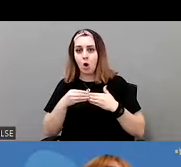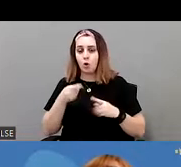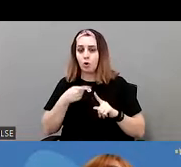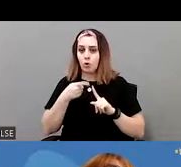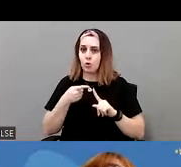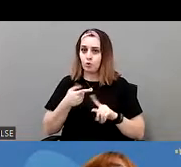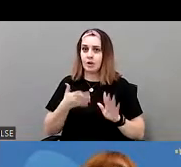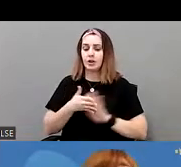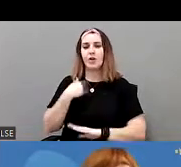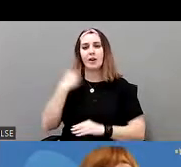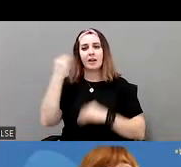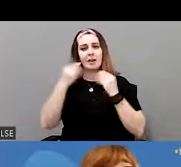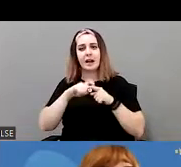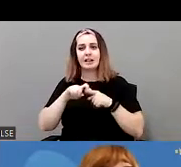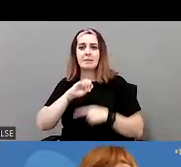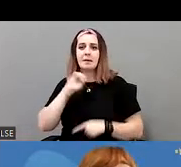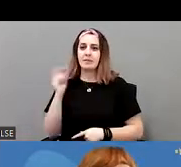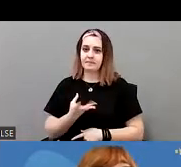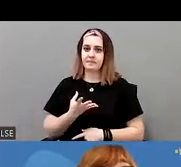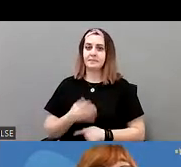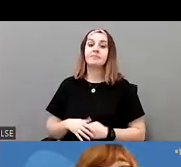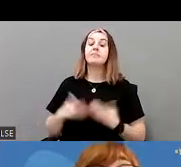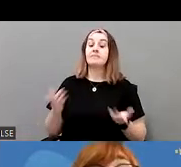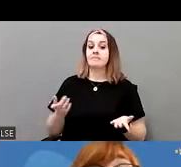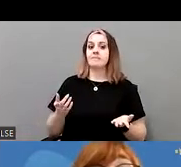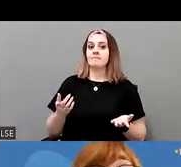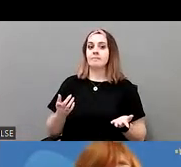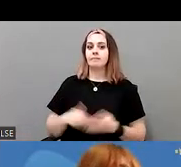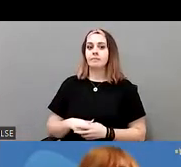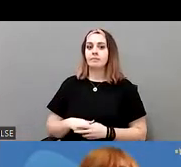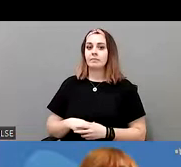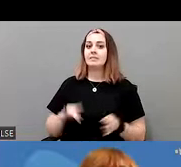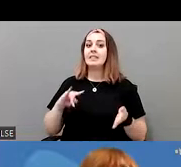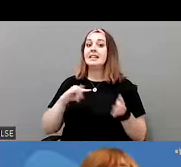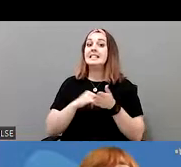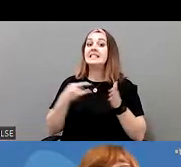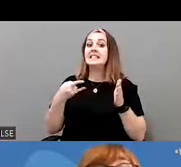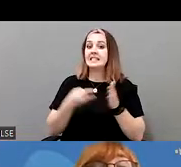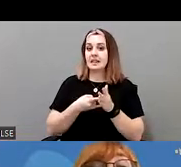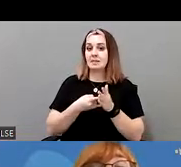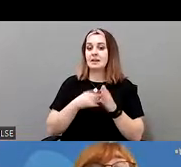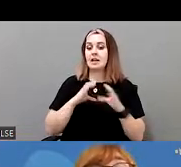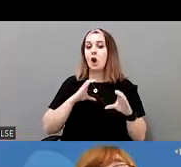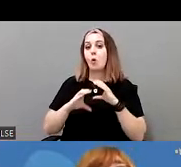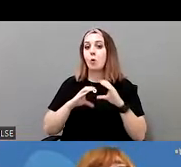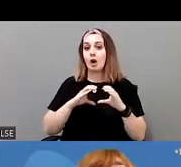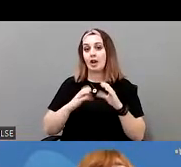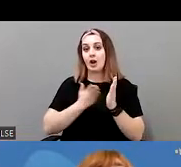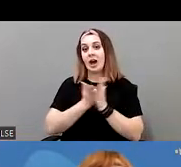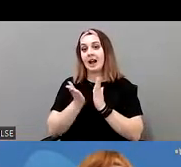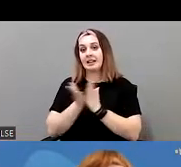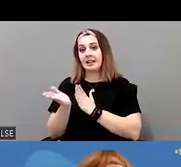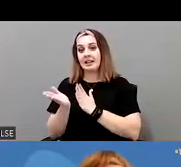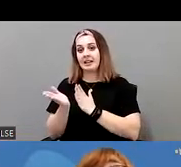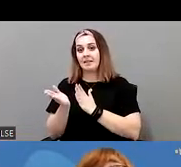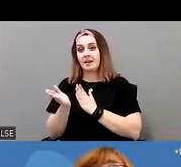varios aspectos en este sentido. Claro, muchos de los sistemas de comunicación alternativa